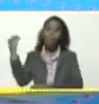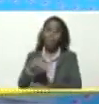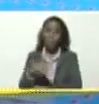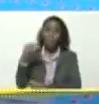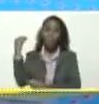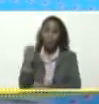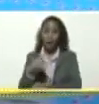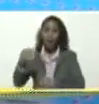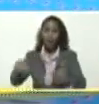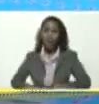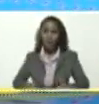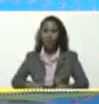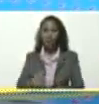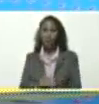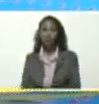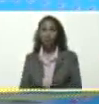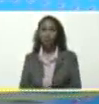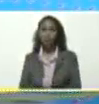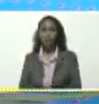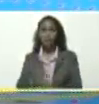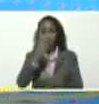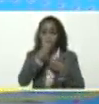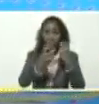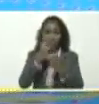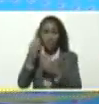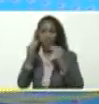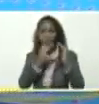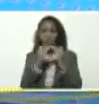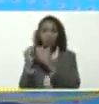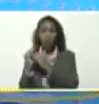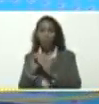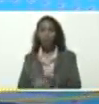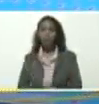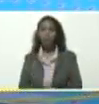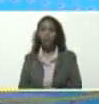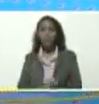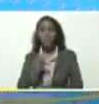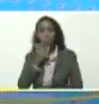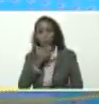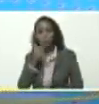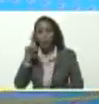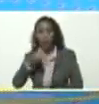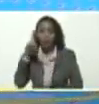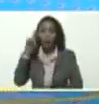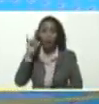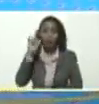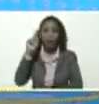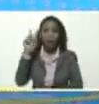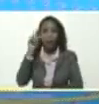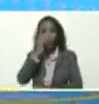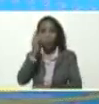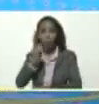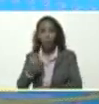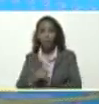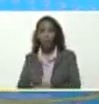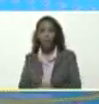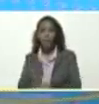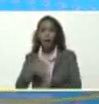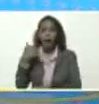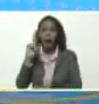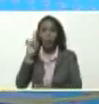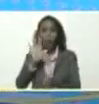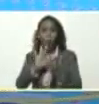ponerle más al esfuerzo de la visita casa por casa. Por ejemplo, aquí tengo en el Zulia, tengo un